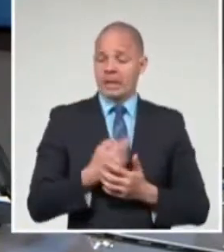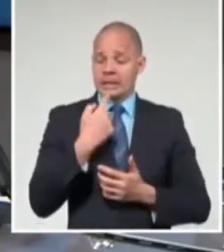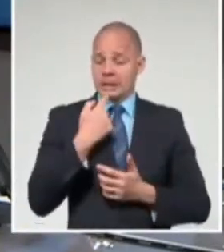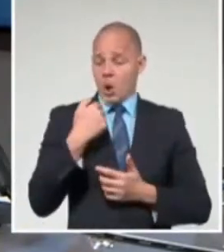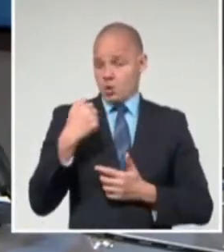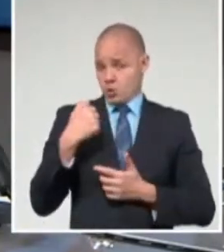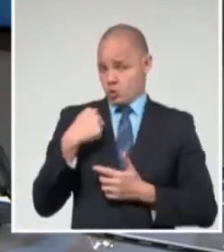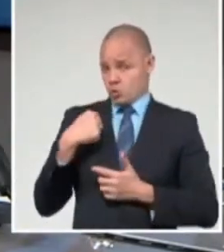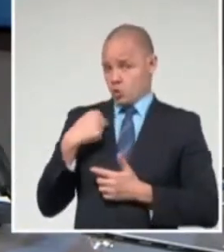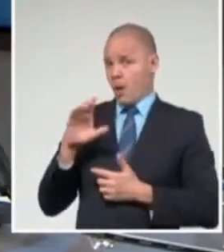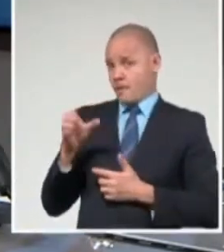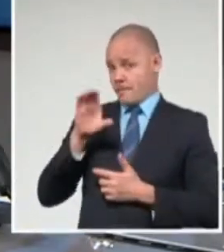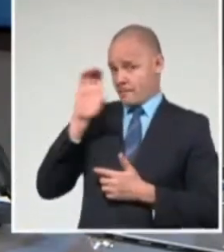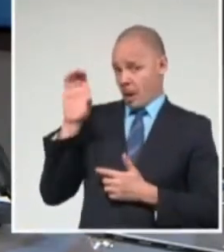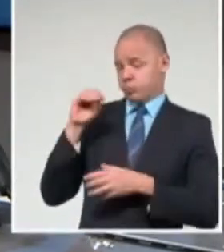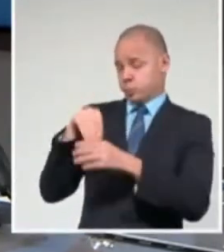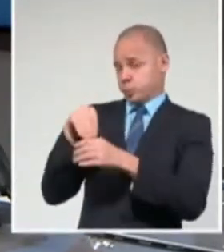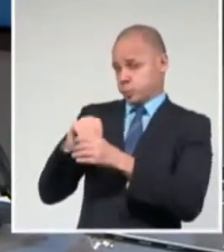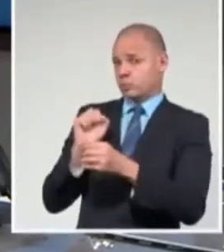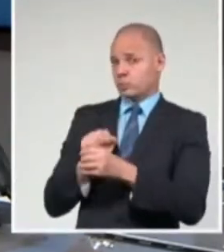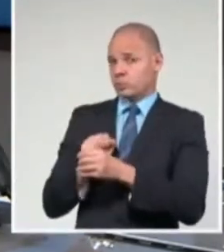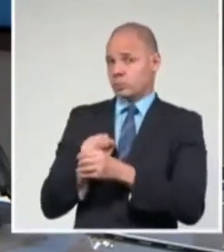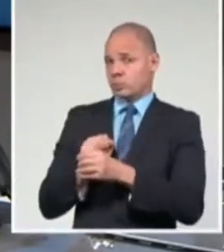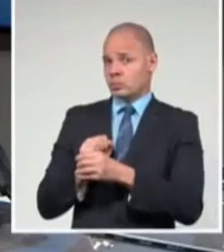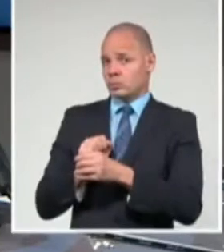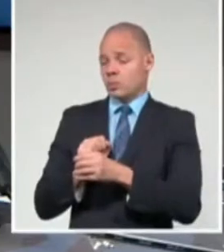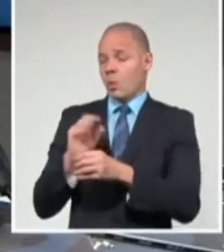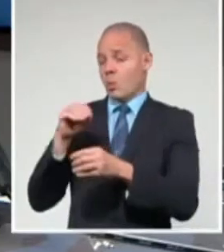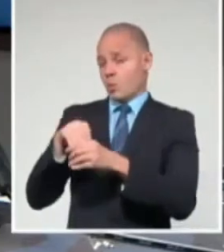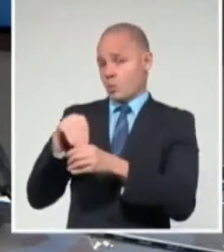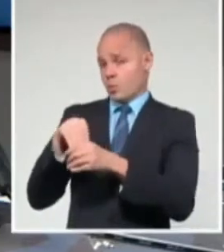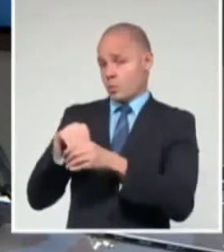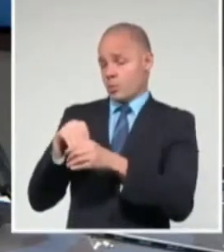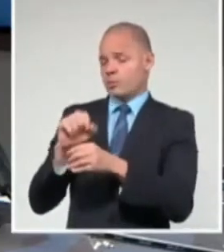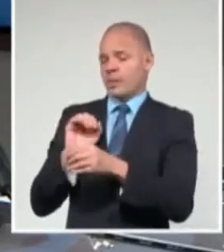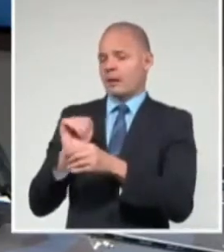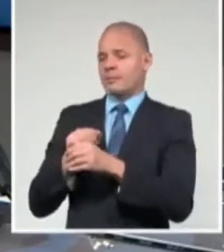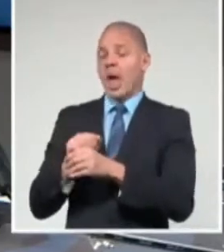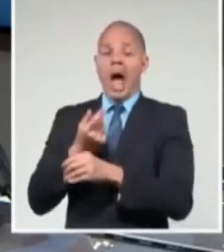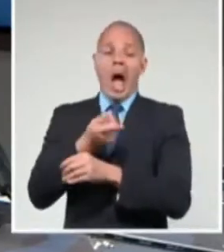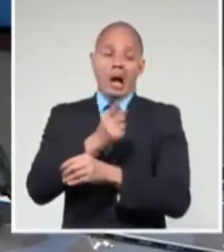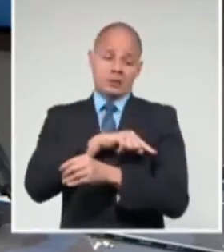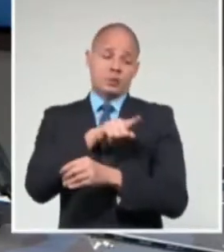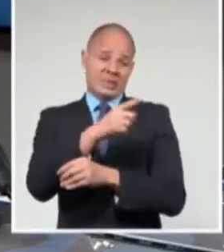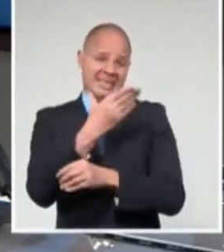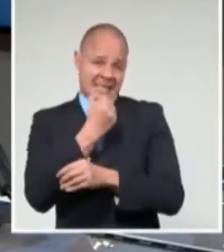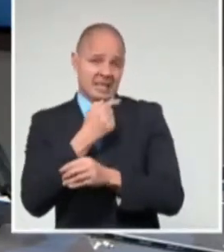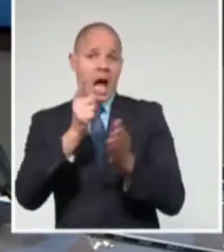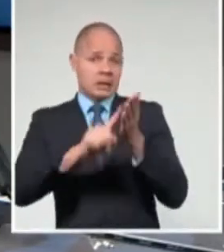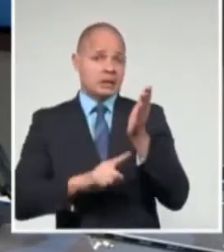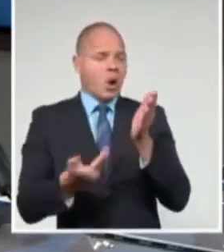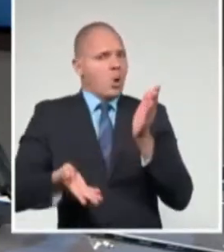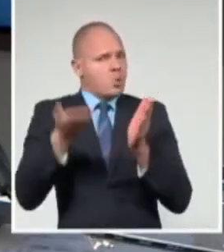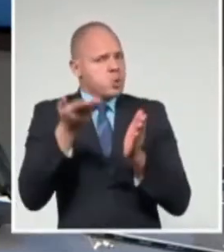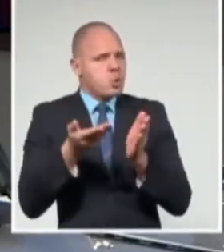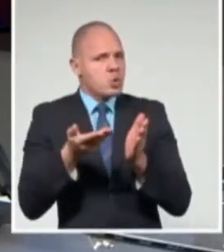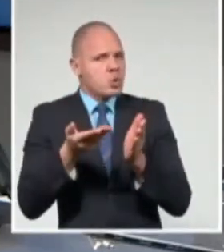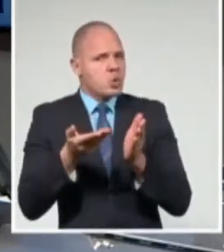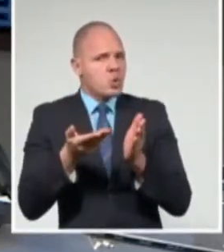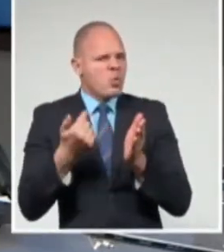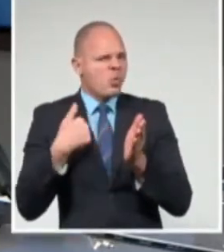cuenta de ahorro y según lo que tú dijiste ayer, la electricidad va a subir. Y también la respuesta es la